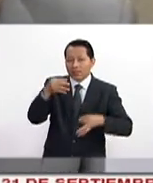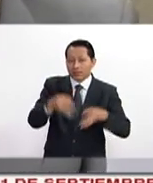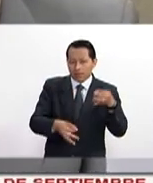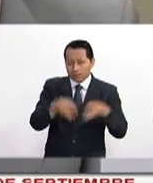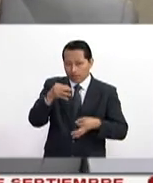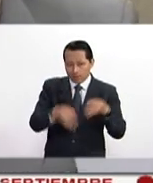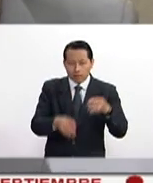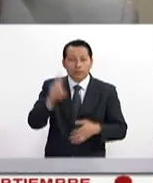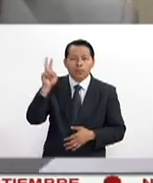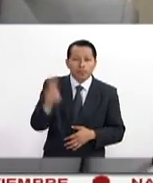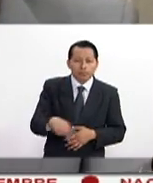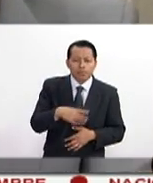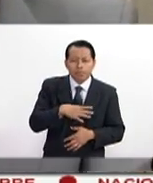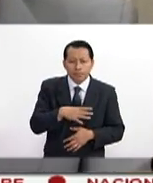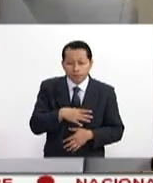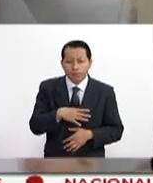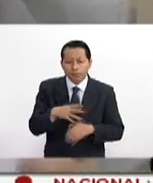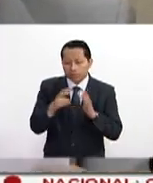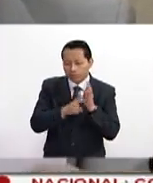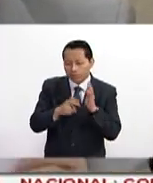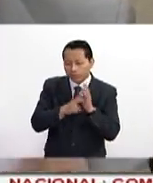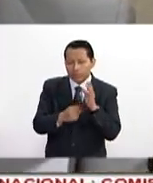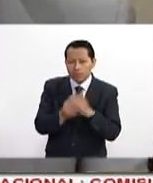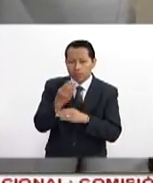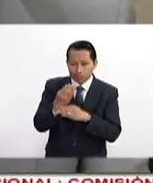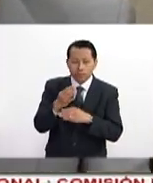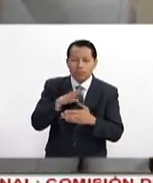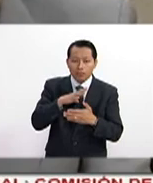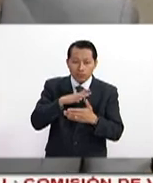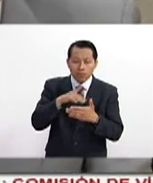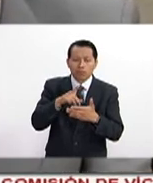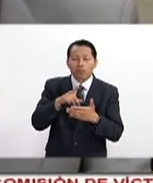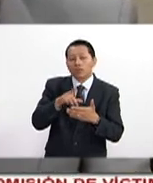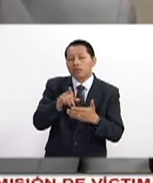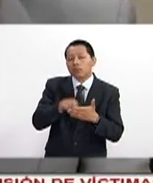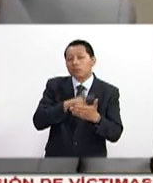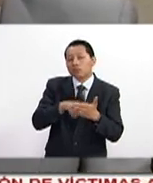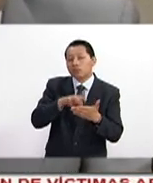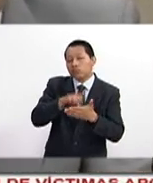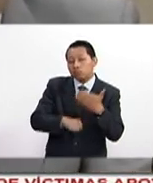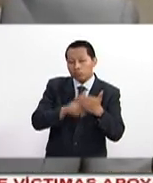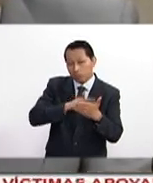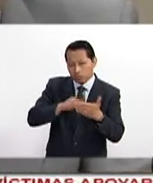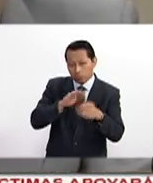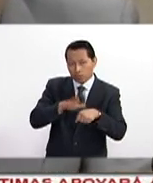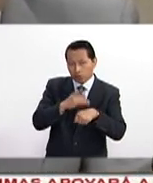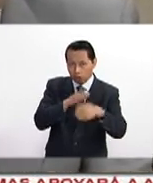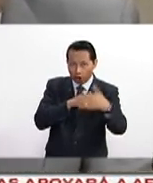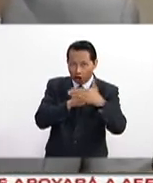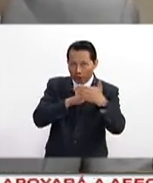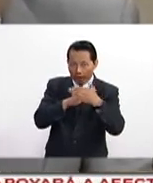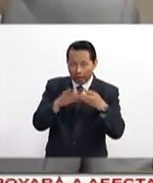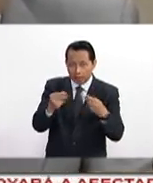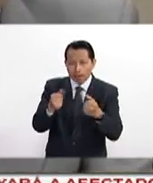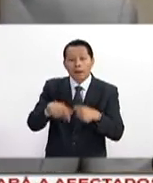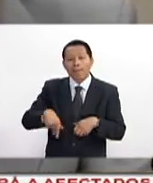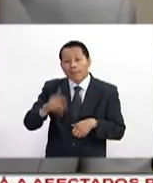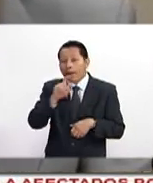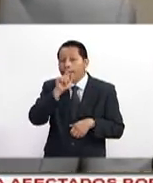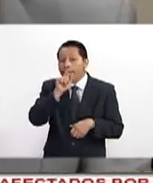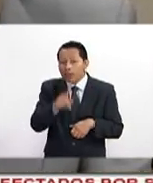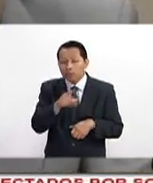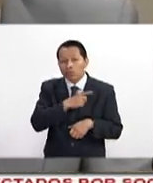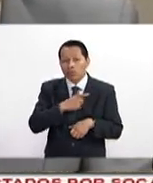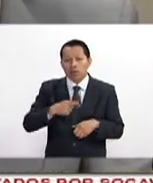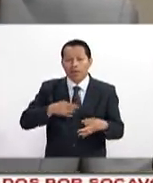Es cierto que la reforma introdujo una nueva causal de nulidad derivada de un rebase de los topes de gasto, pero la misma le toca dirimirla